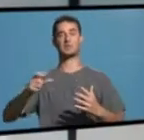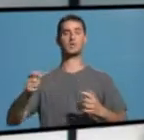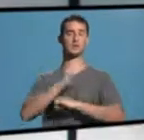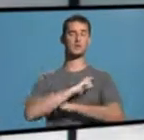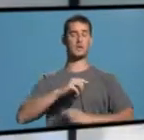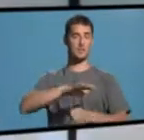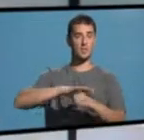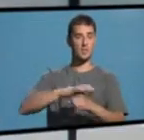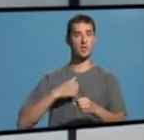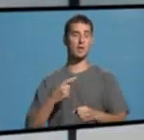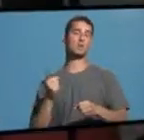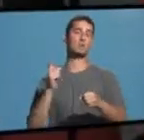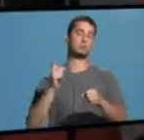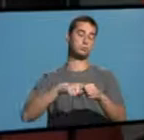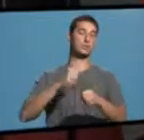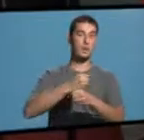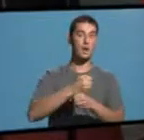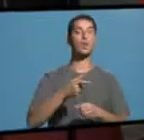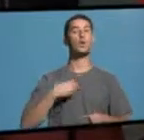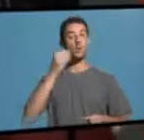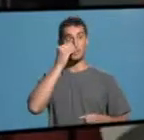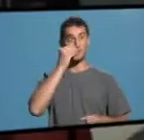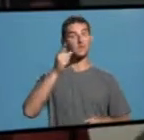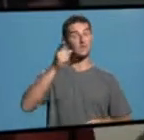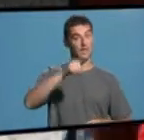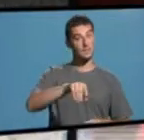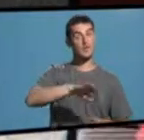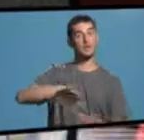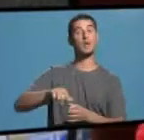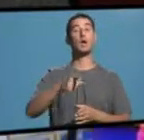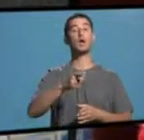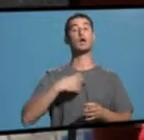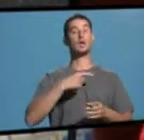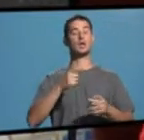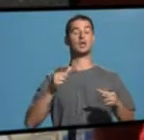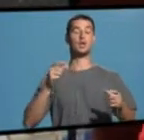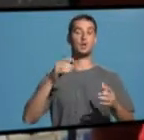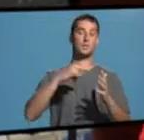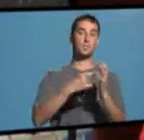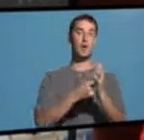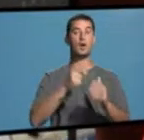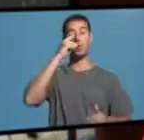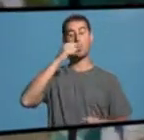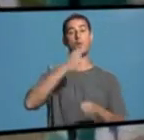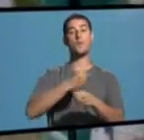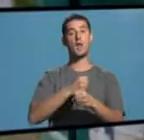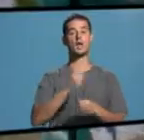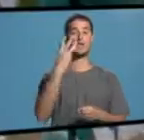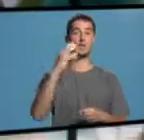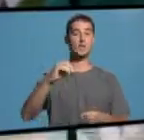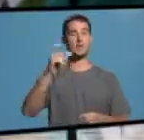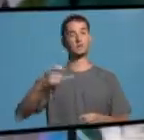provincia. Sen abandonar Monforte tamén falaremoslle de outro plan para reducir o número de parados, o Lugo Emprega, que deu traballo a 30 persoas do